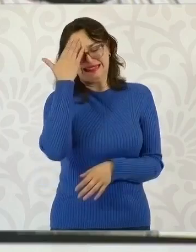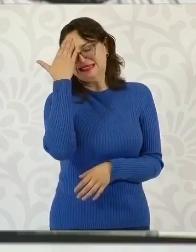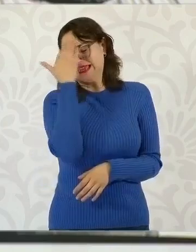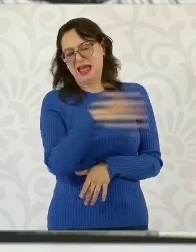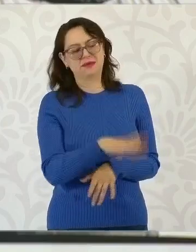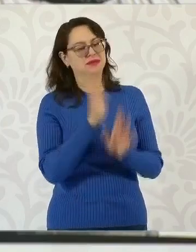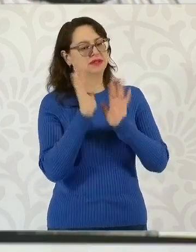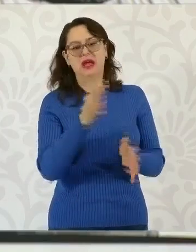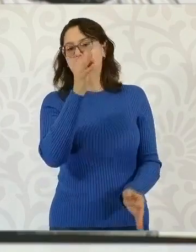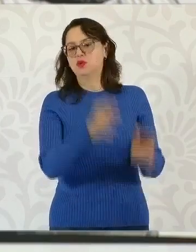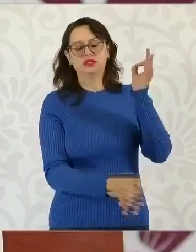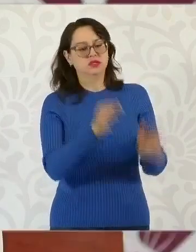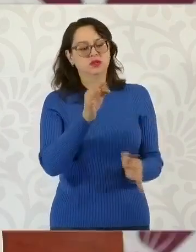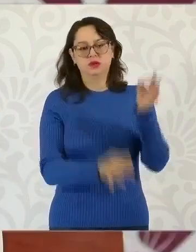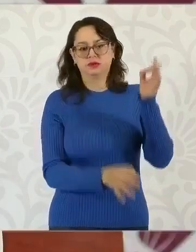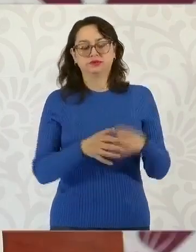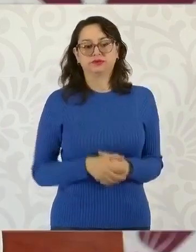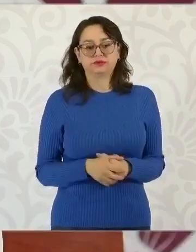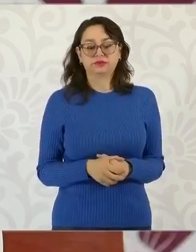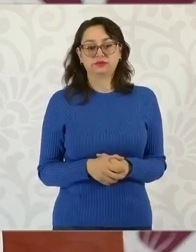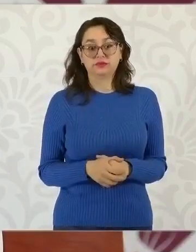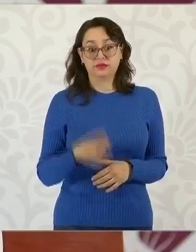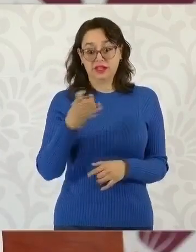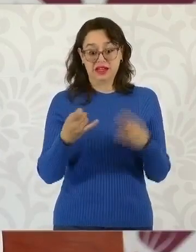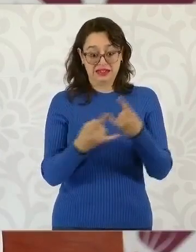Ya lo juzgó. Y el juicio de la historia